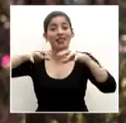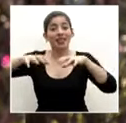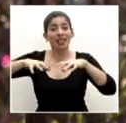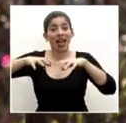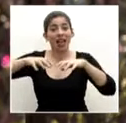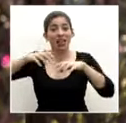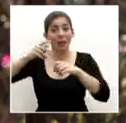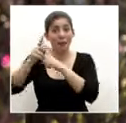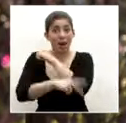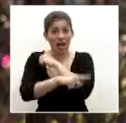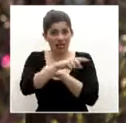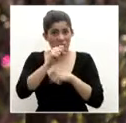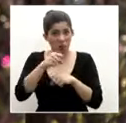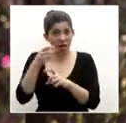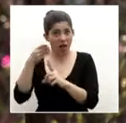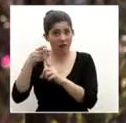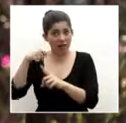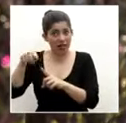actividades en el país?